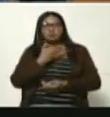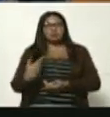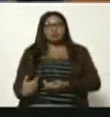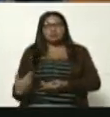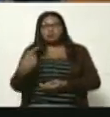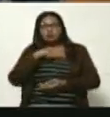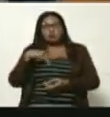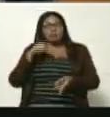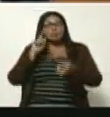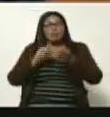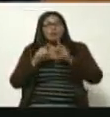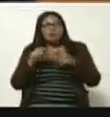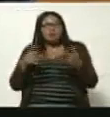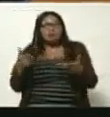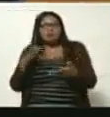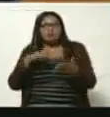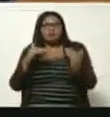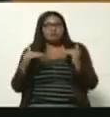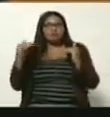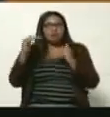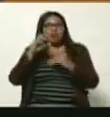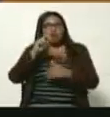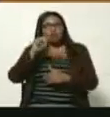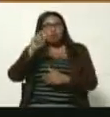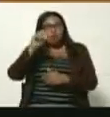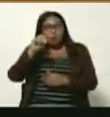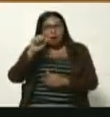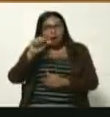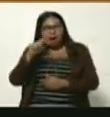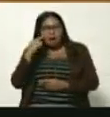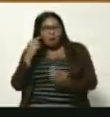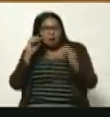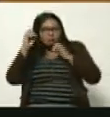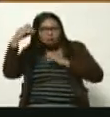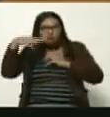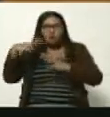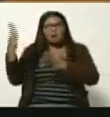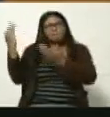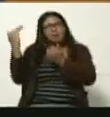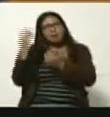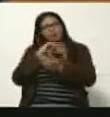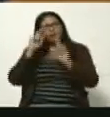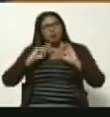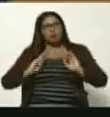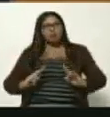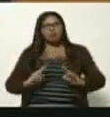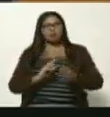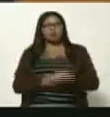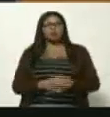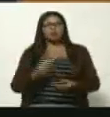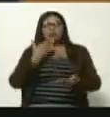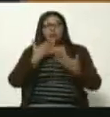nosotros depende que el NOAL siga siendo luz y esperanza para la humanidad. Muchas gracias.